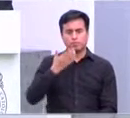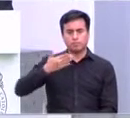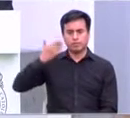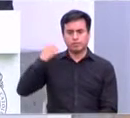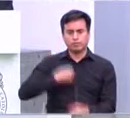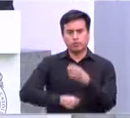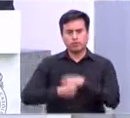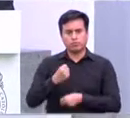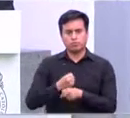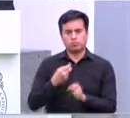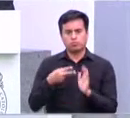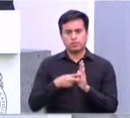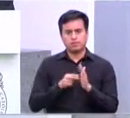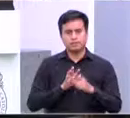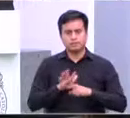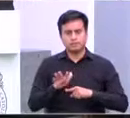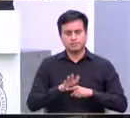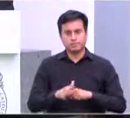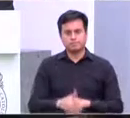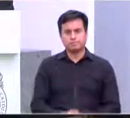año 2015